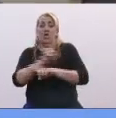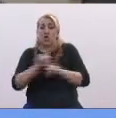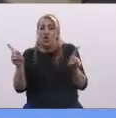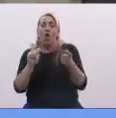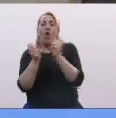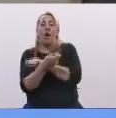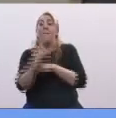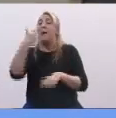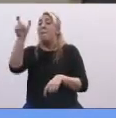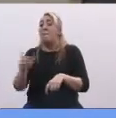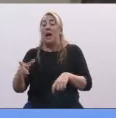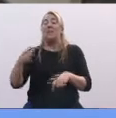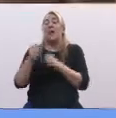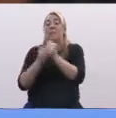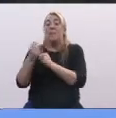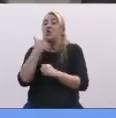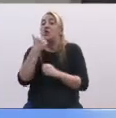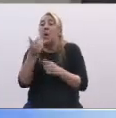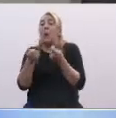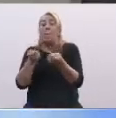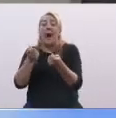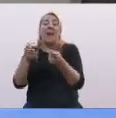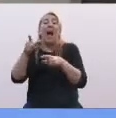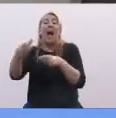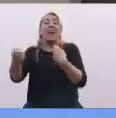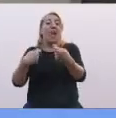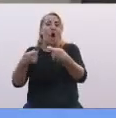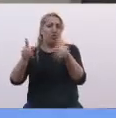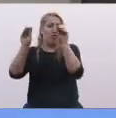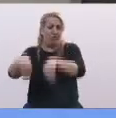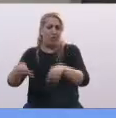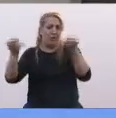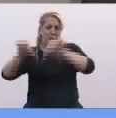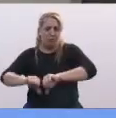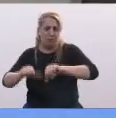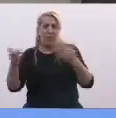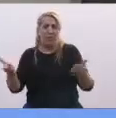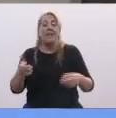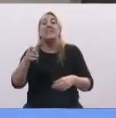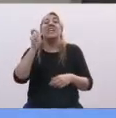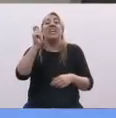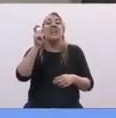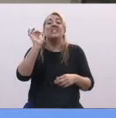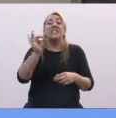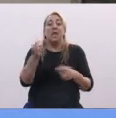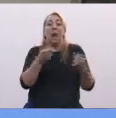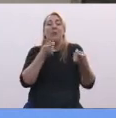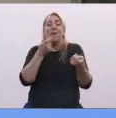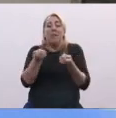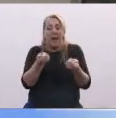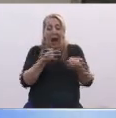el empresario que no sabe manejar su negocio, se funde. Bueno, indudablemente el que sabe manejar su negocio,